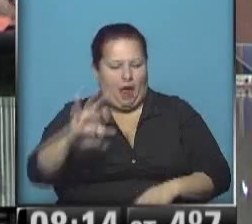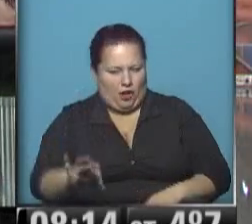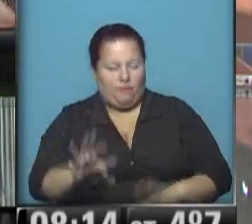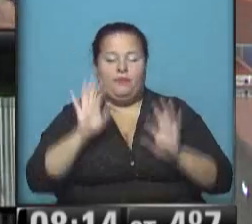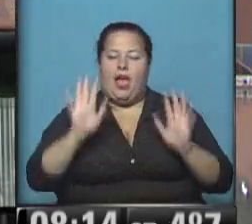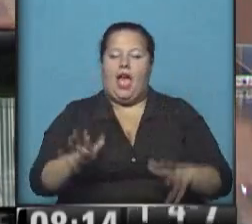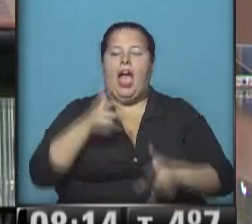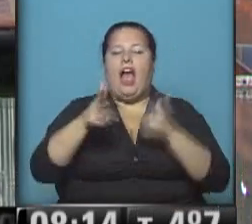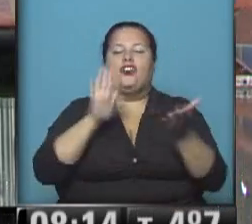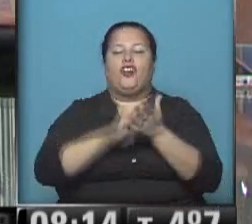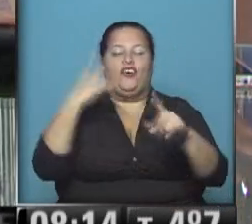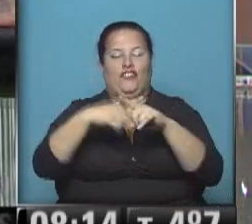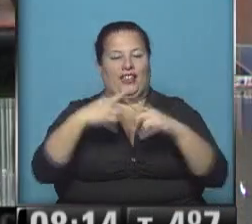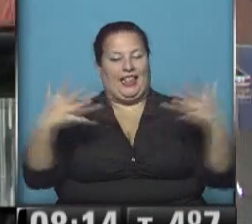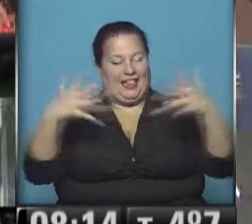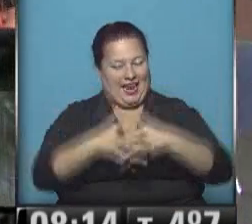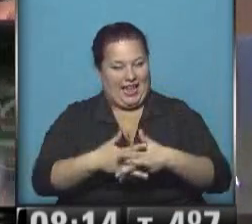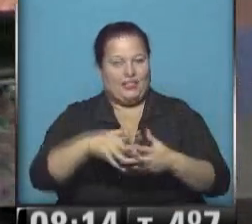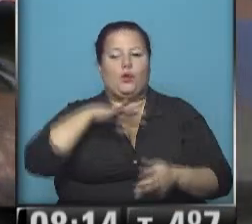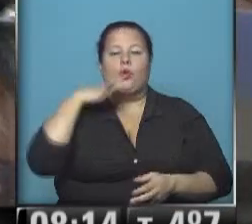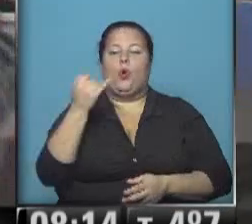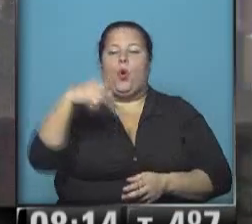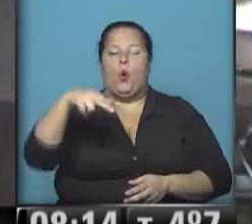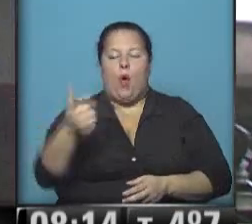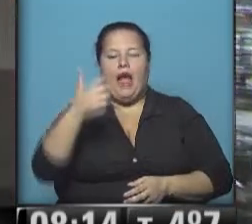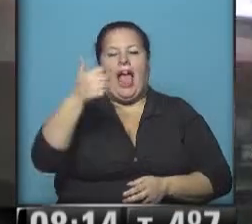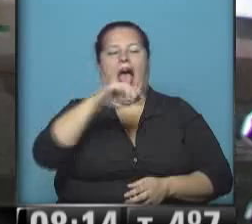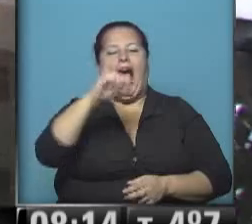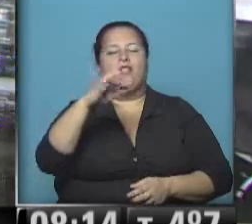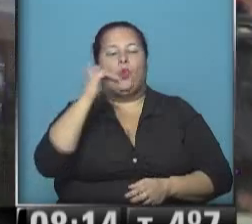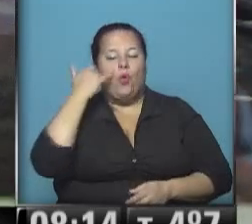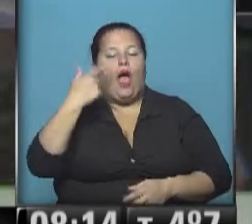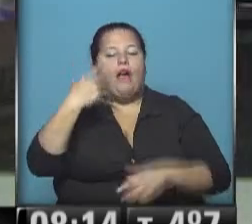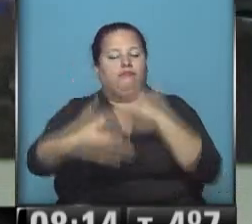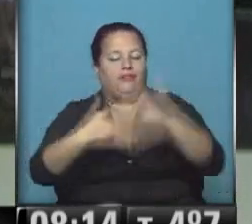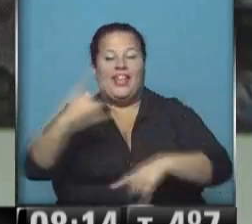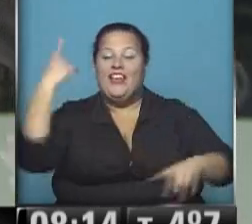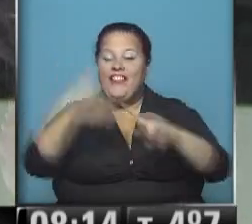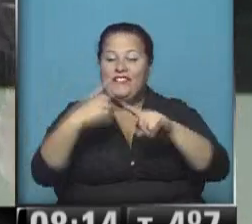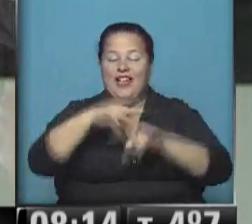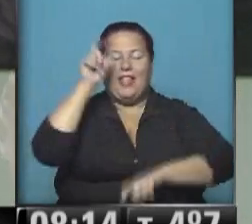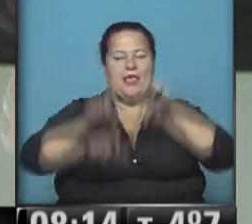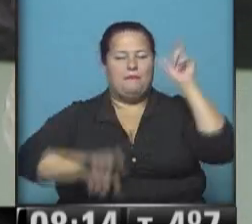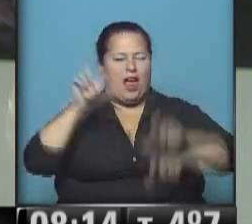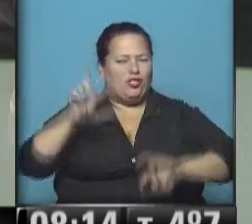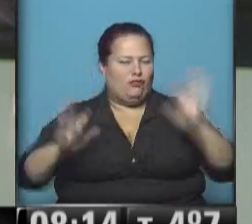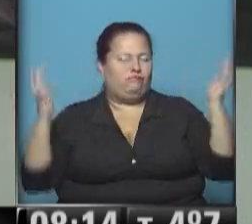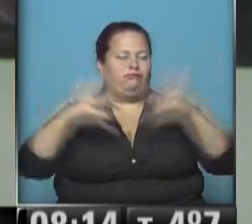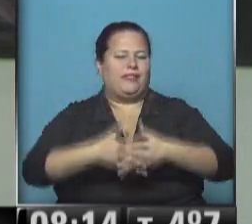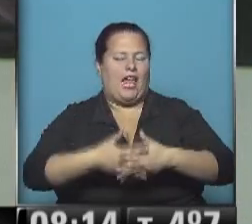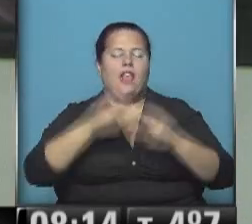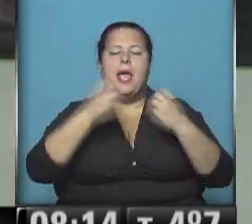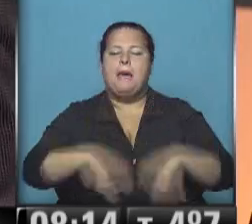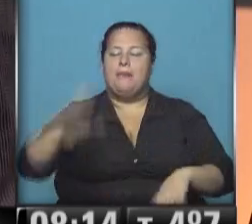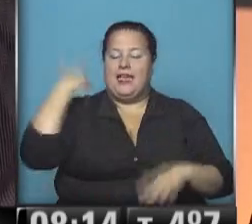A ver, hablamos de la fiesta de la integración, Juana Azurduy, y algo que está en desarrollo. Una fiesta popular, entonces, de la integración que